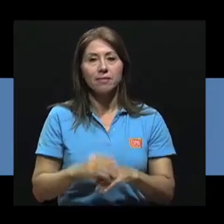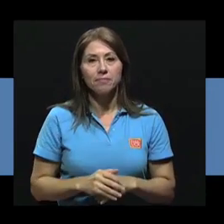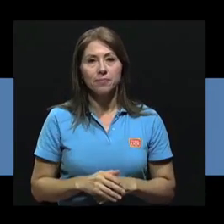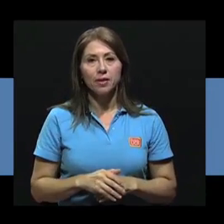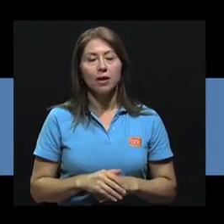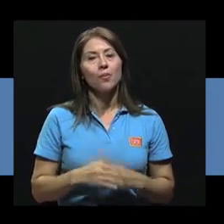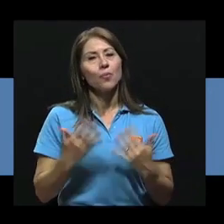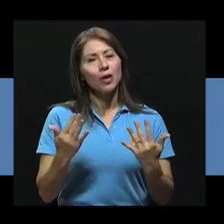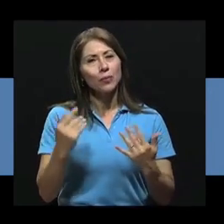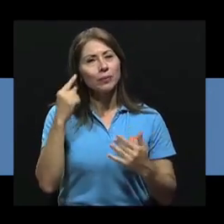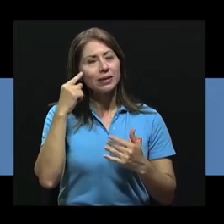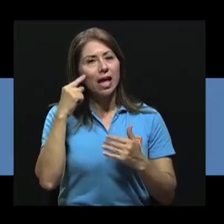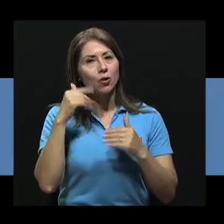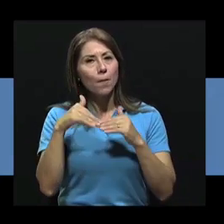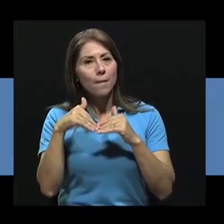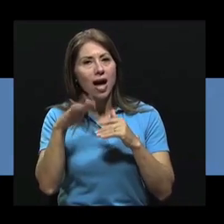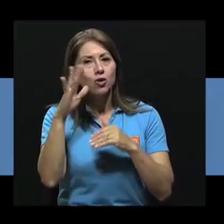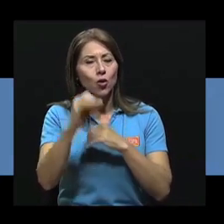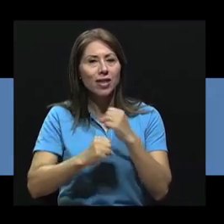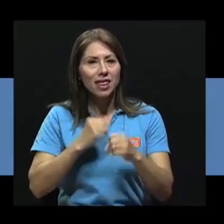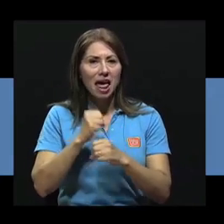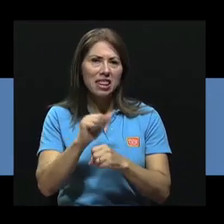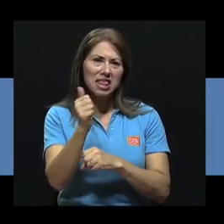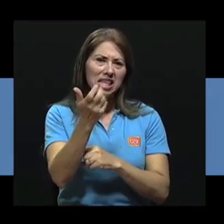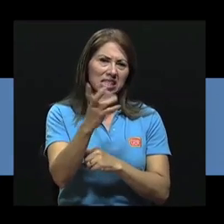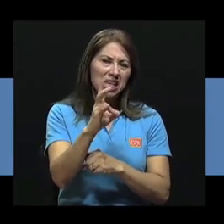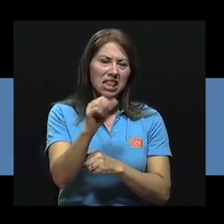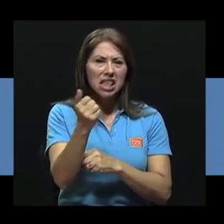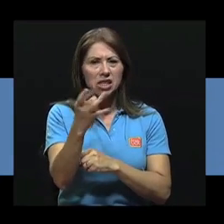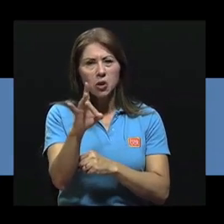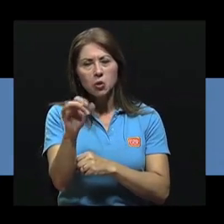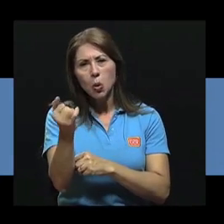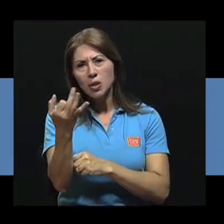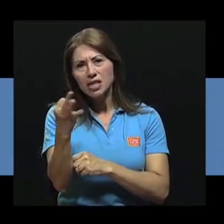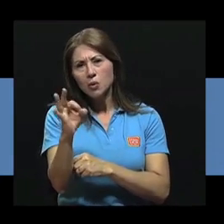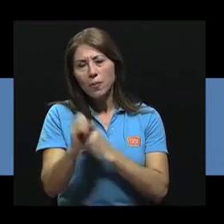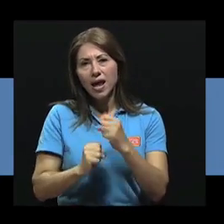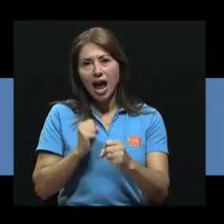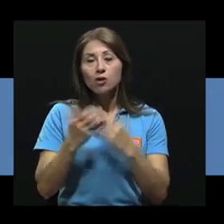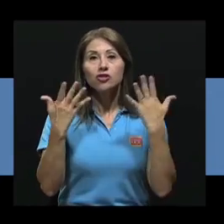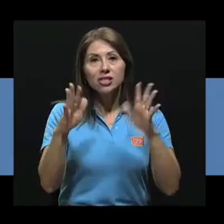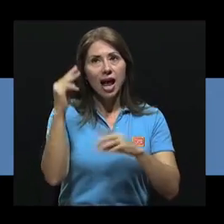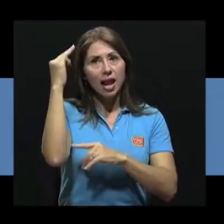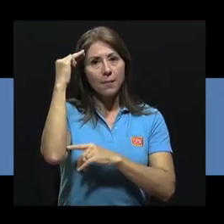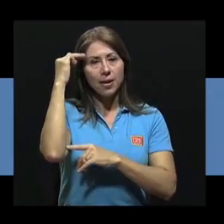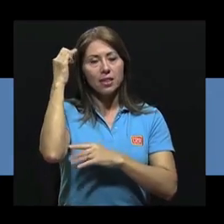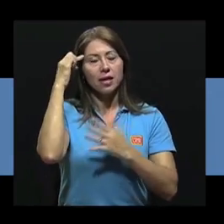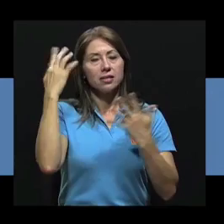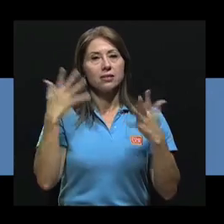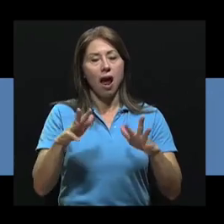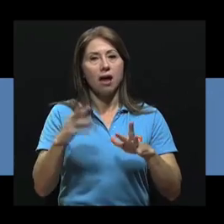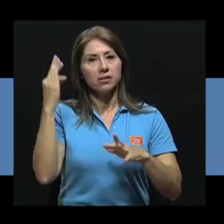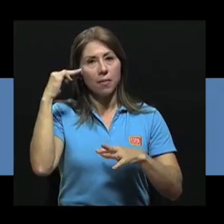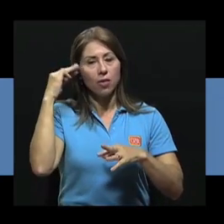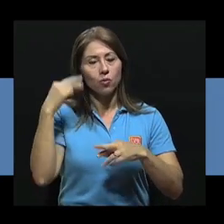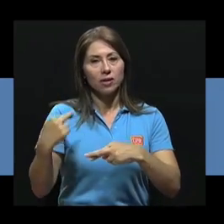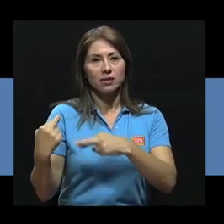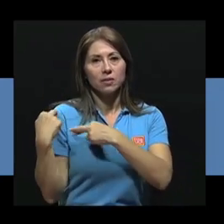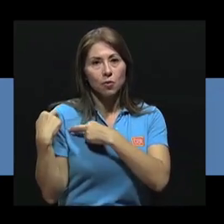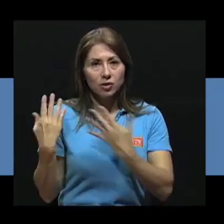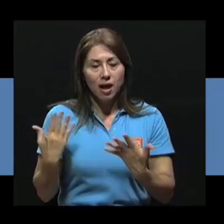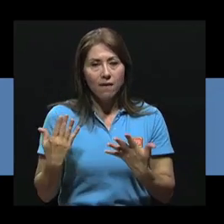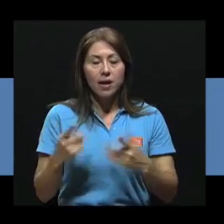Considerando la mayoría de edad, ¿verdad?, entre los 17, 18 y 19 años, ya cuando la mente pues ya es responsable y